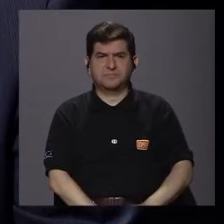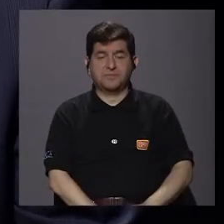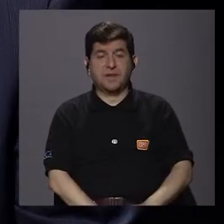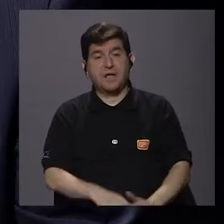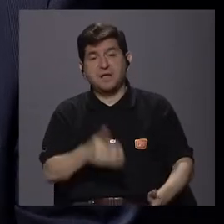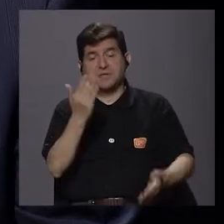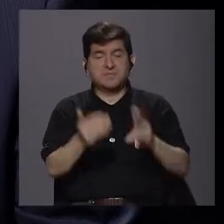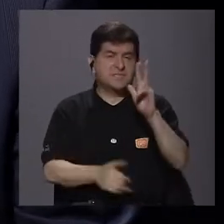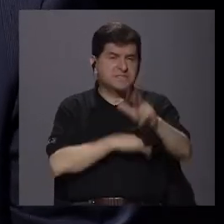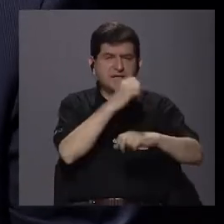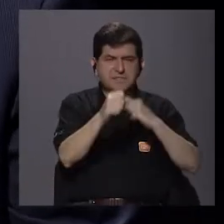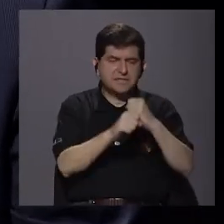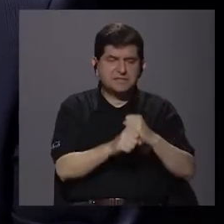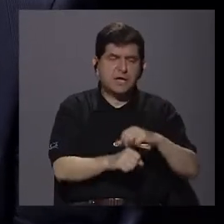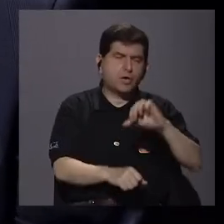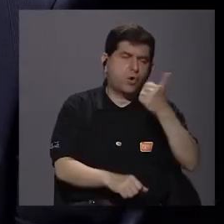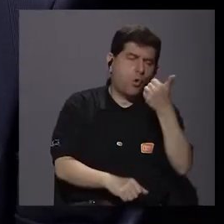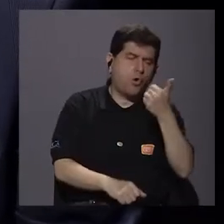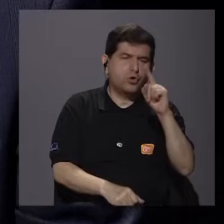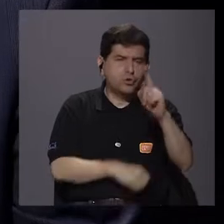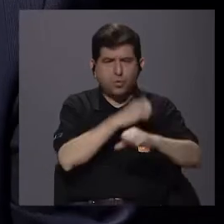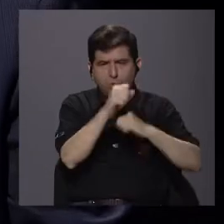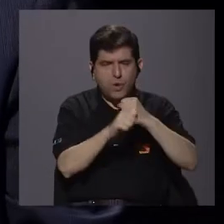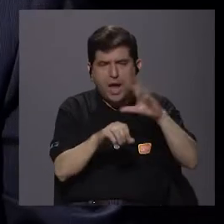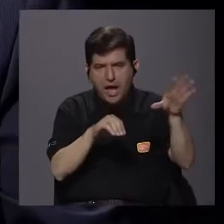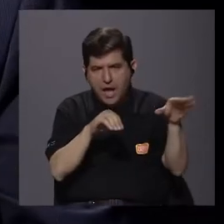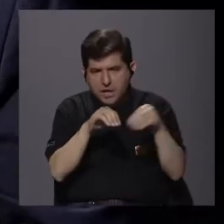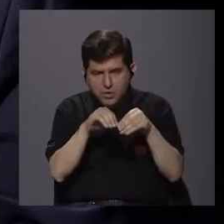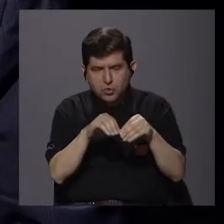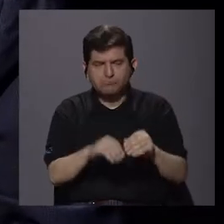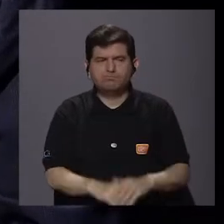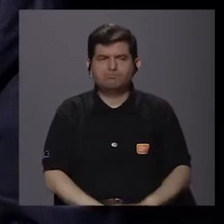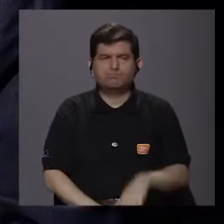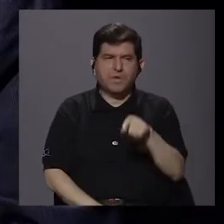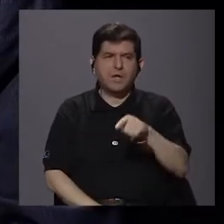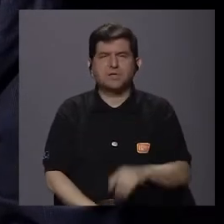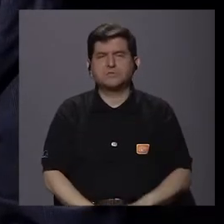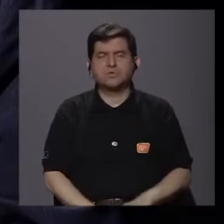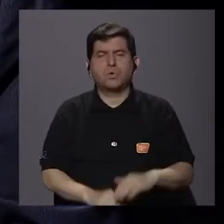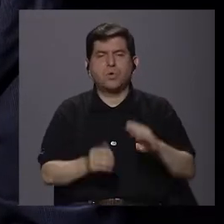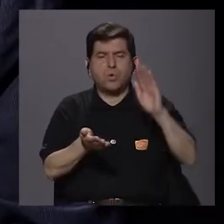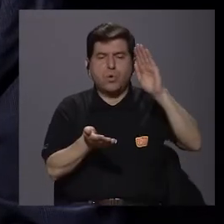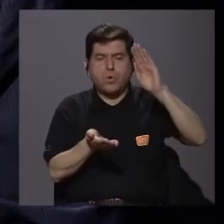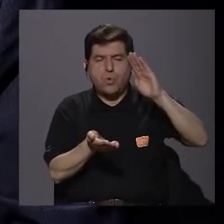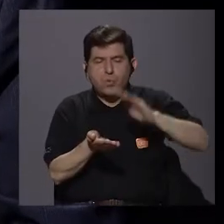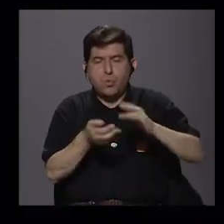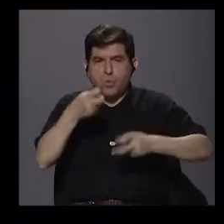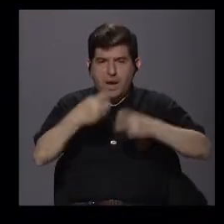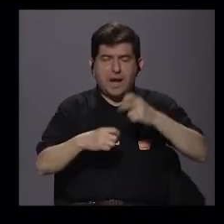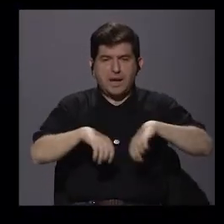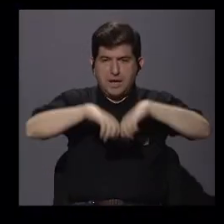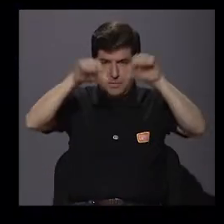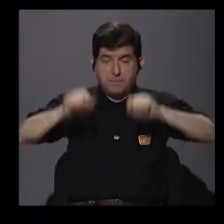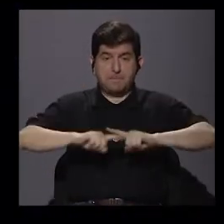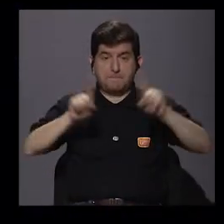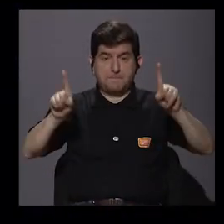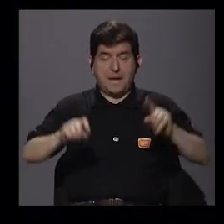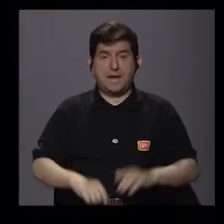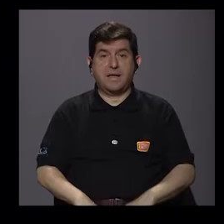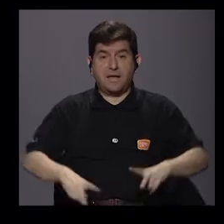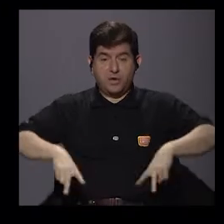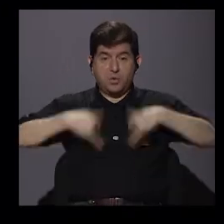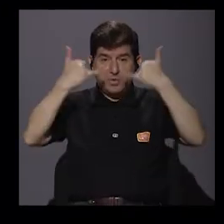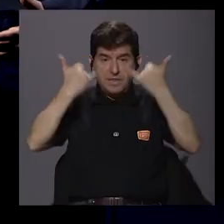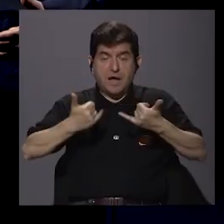y si a los tres años se aumenta a otro yo creo que eso hubiera aliviado mucho el sistema definitivamente la